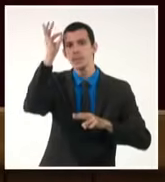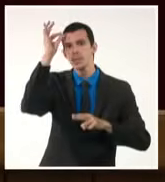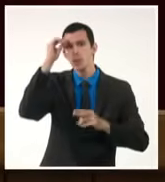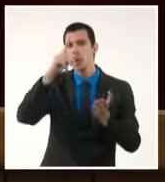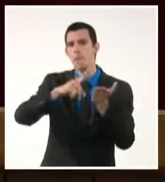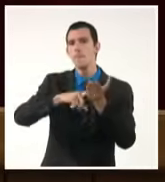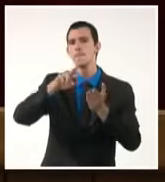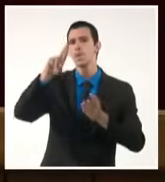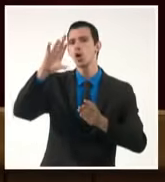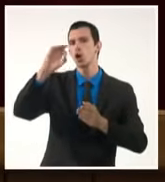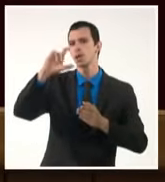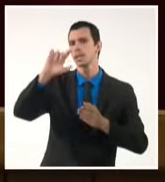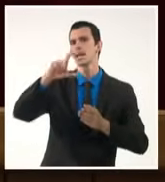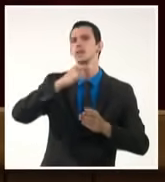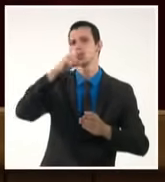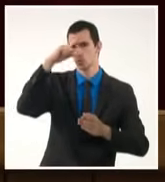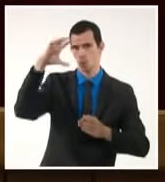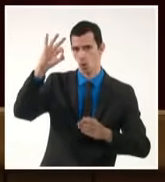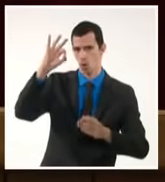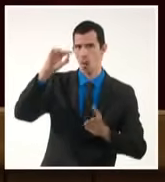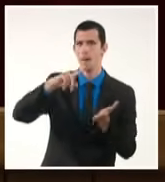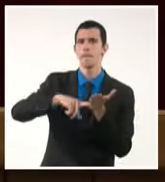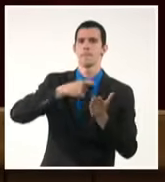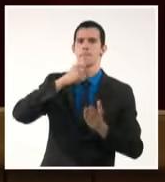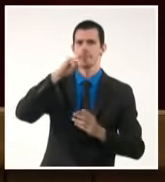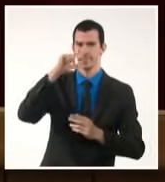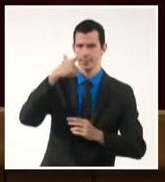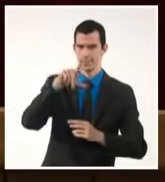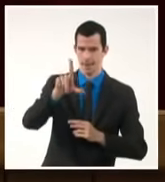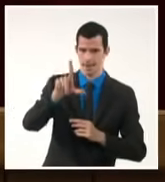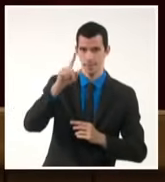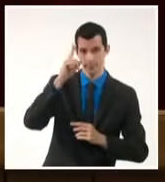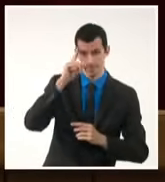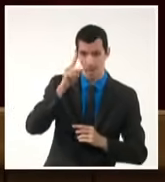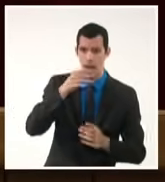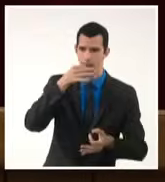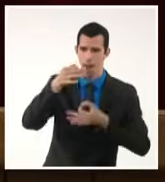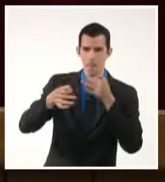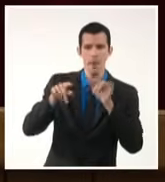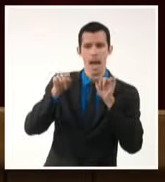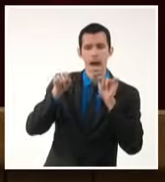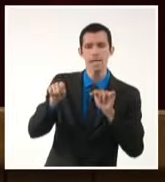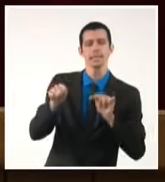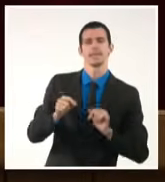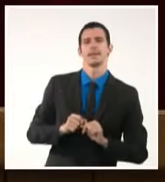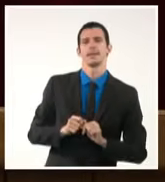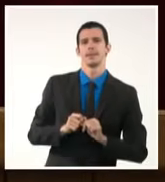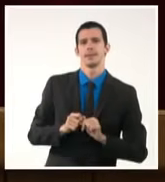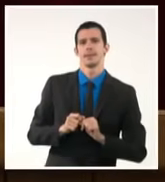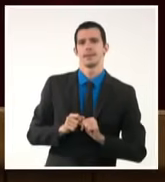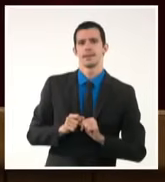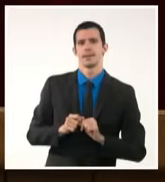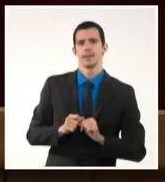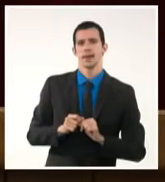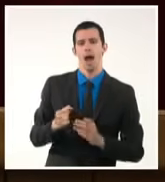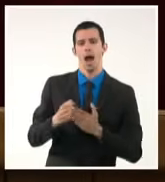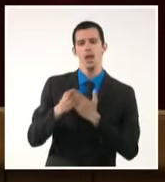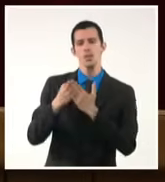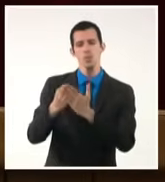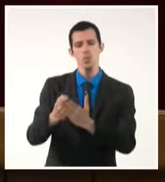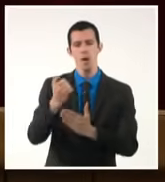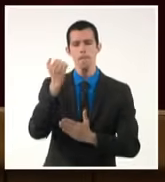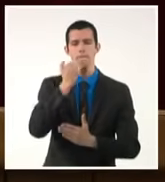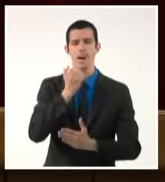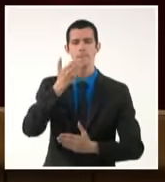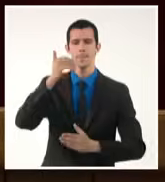a partir de las experiencias derivadas en su aplicación. Esta norma ha contribuido a aportar mejores garantías al